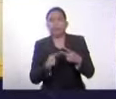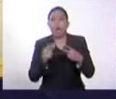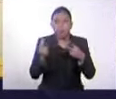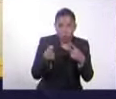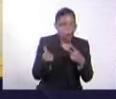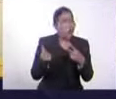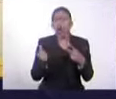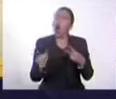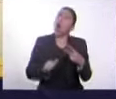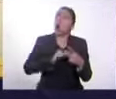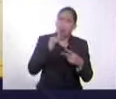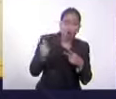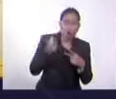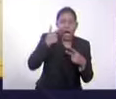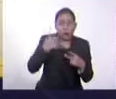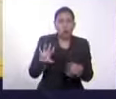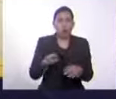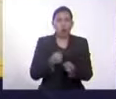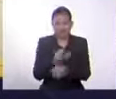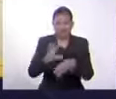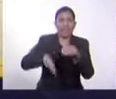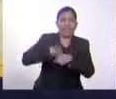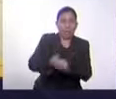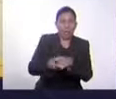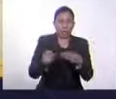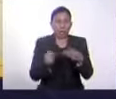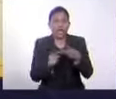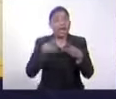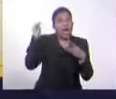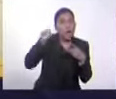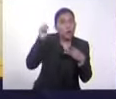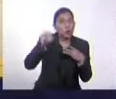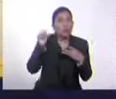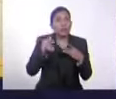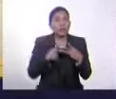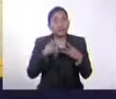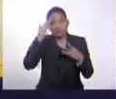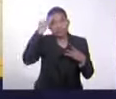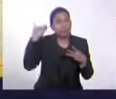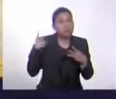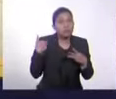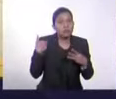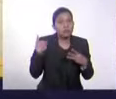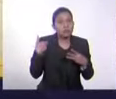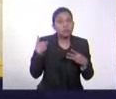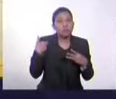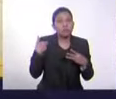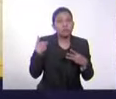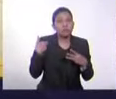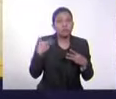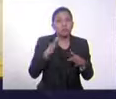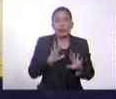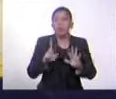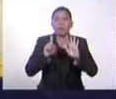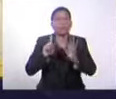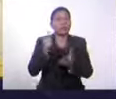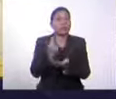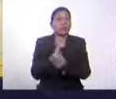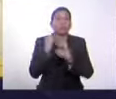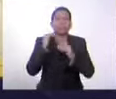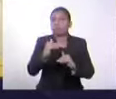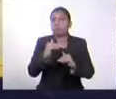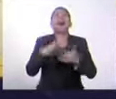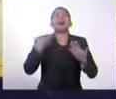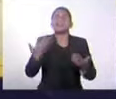económica, también nosotros podemos ver consecuencias educativas. Sí. Carmen no ha podido, ya pasaron los años y Carmen no